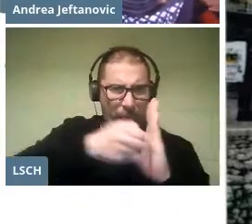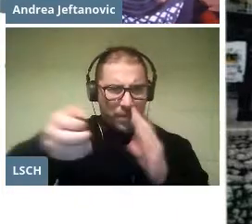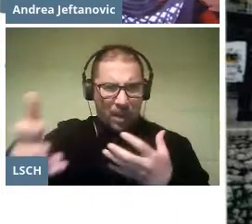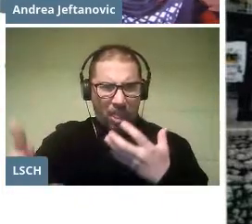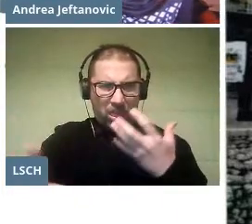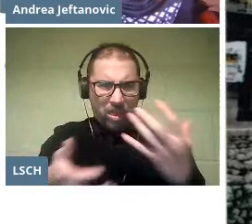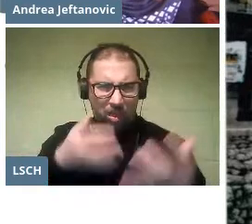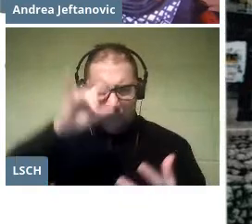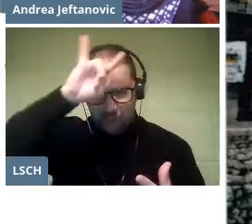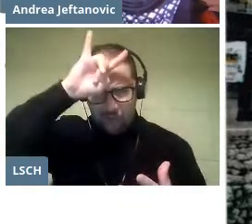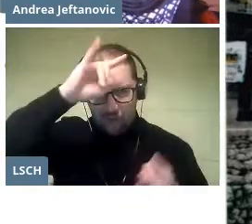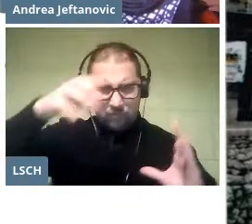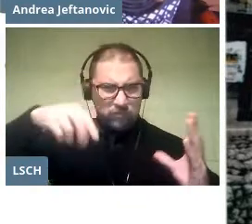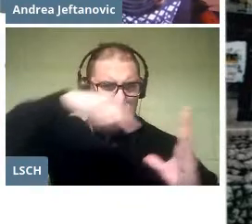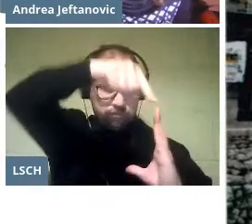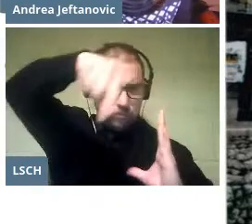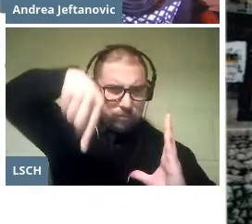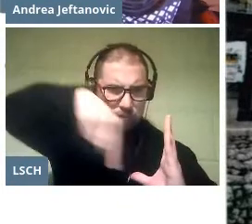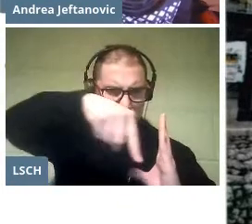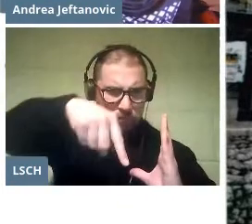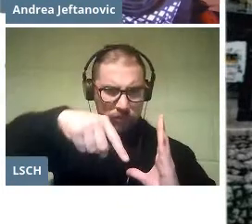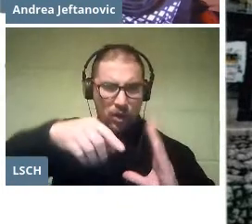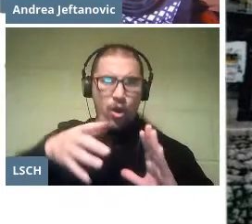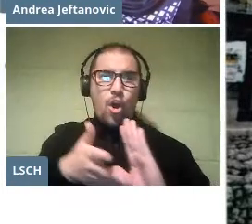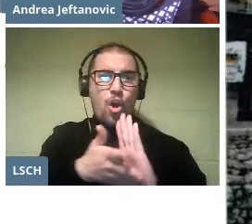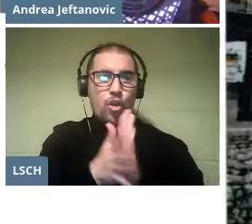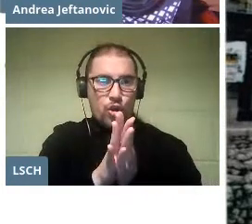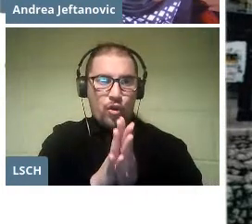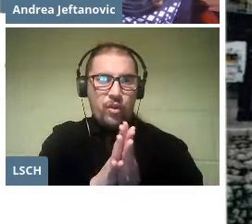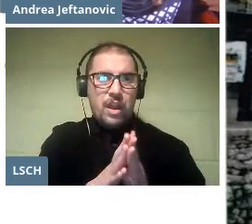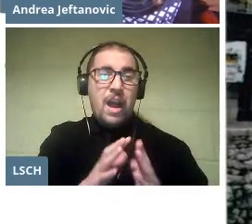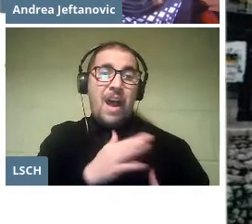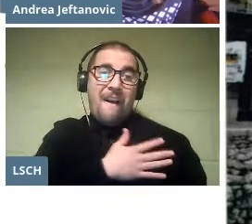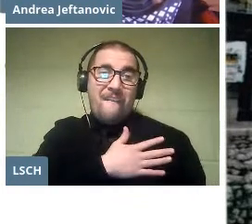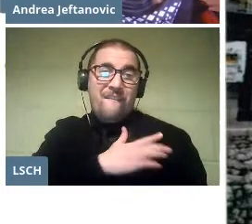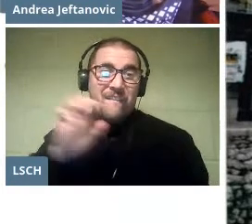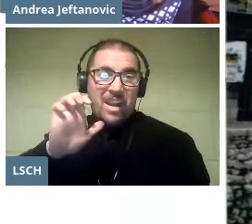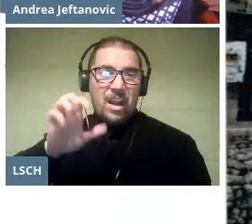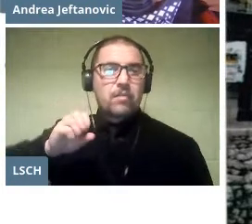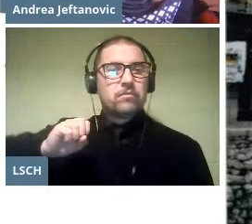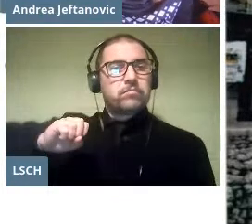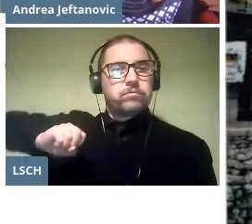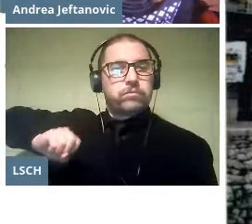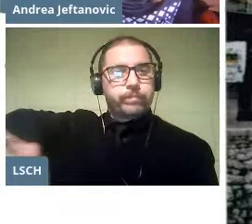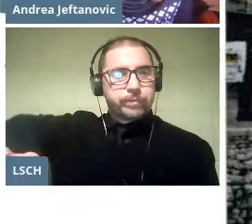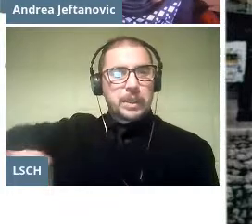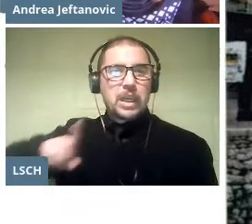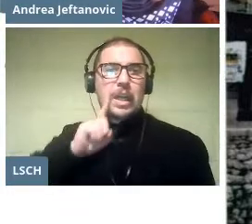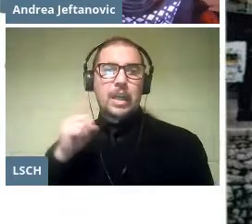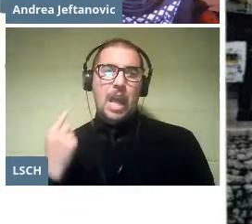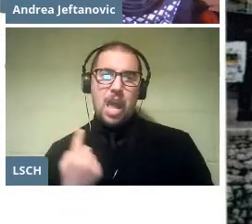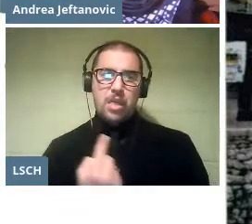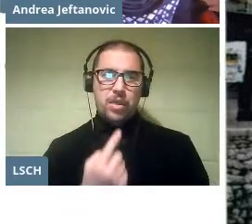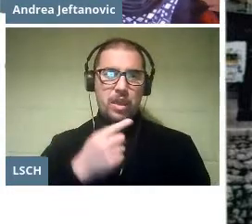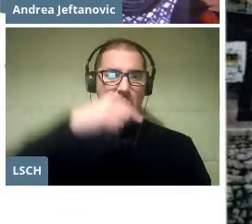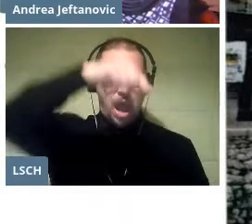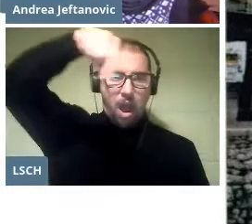y está escrito, dejen todas las esperanzas ustedes que entran.